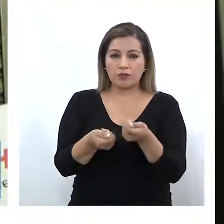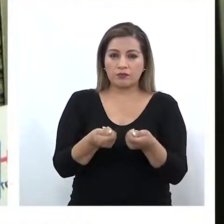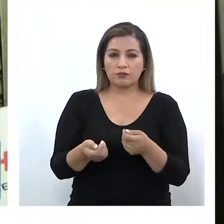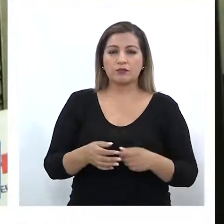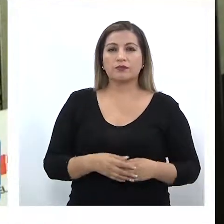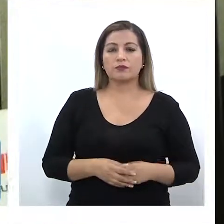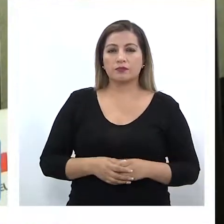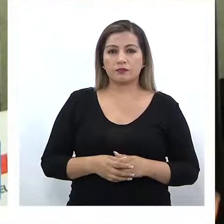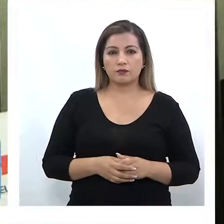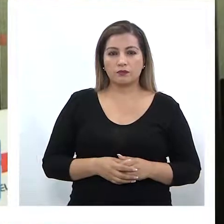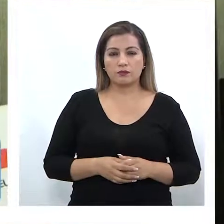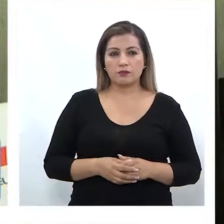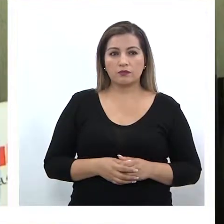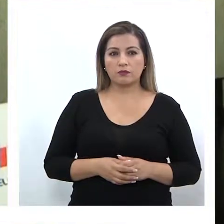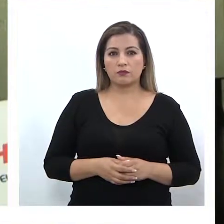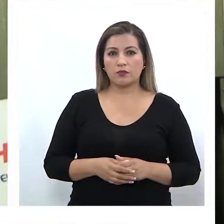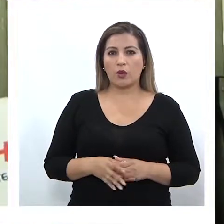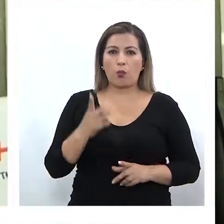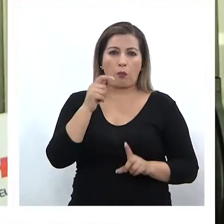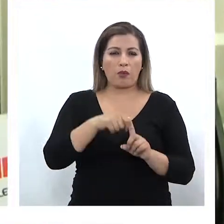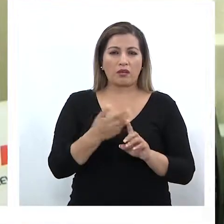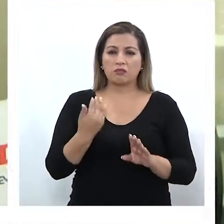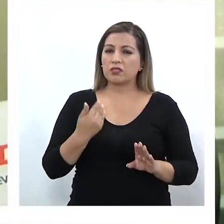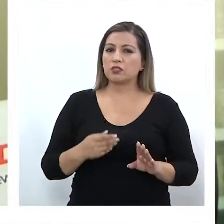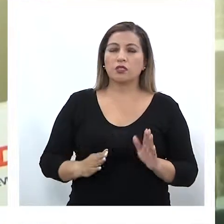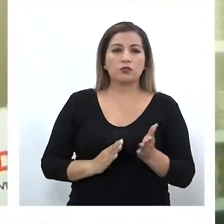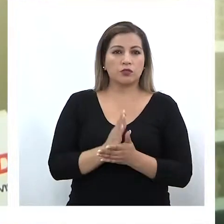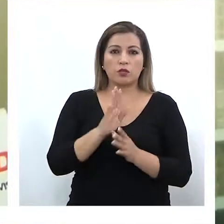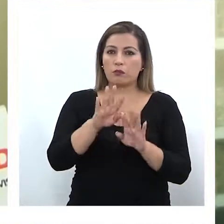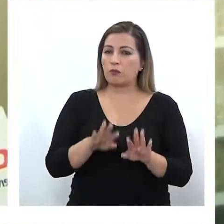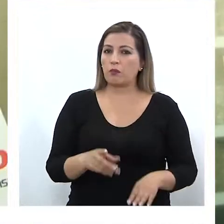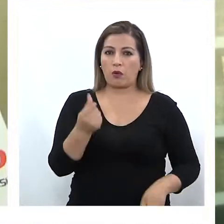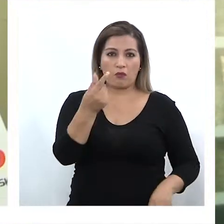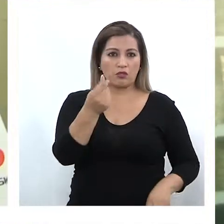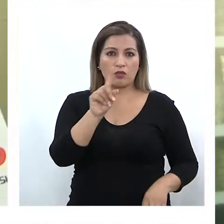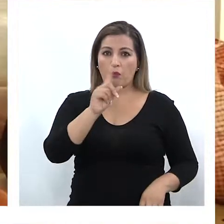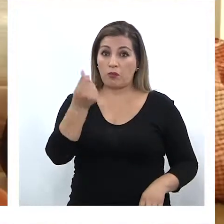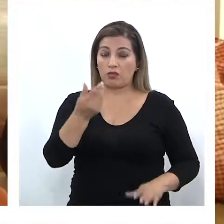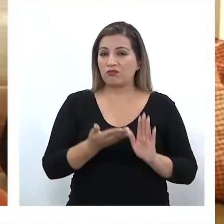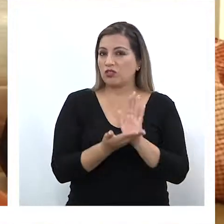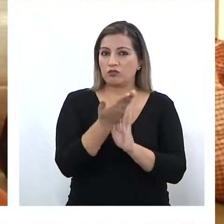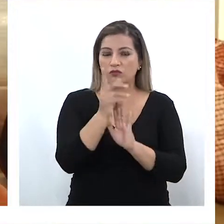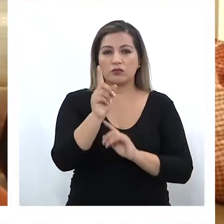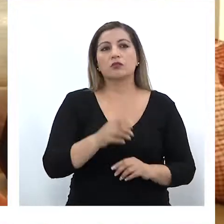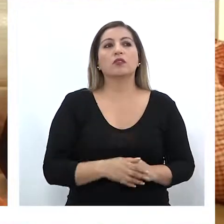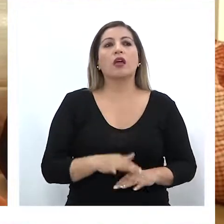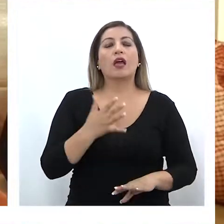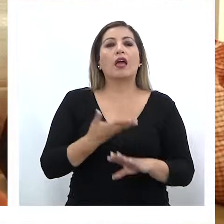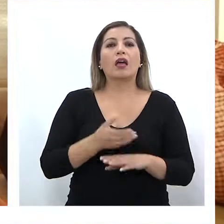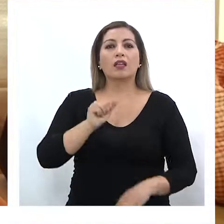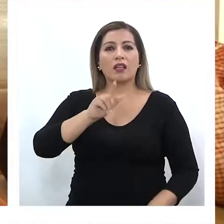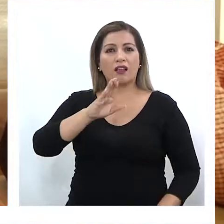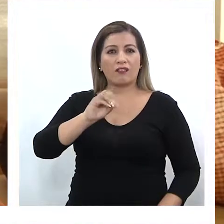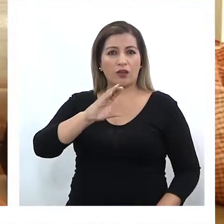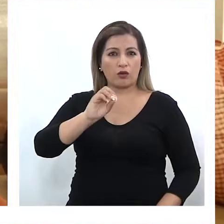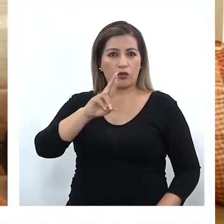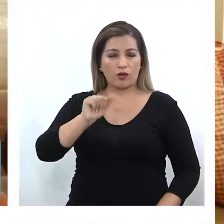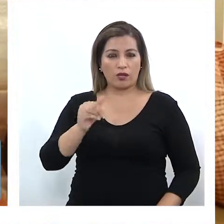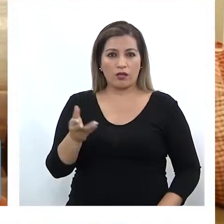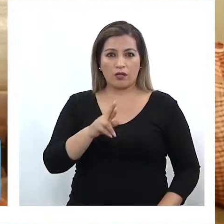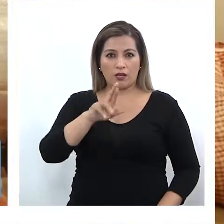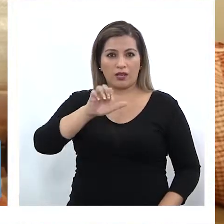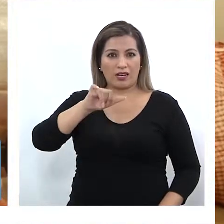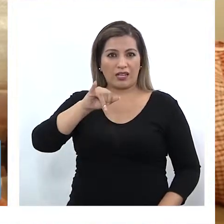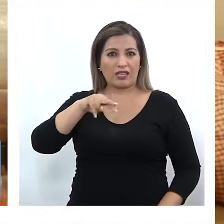cuánto? De más de un mes, pues. El mismo precio, no ha subido el pescado acá. Lo que hay es albacora, reineta, albacorilla,